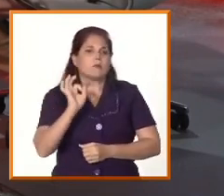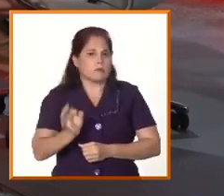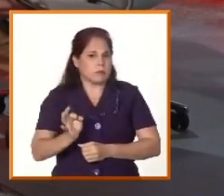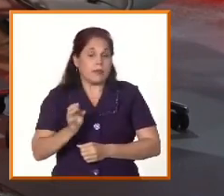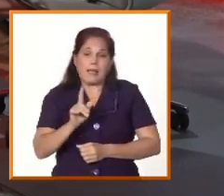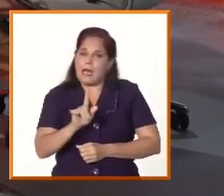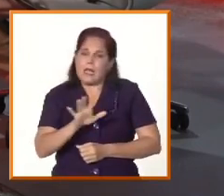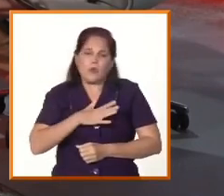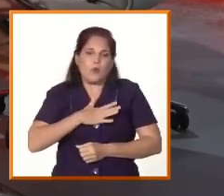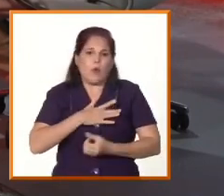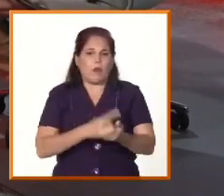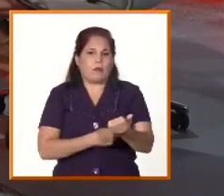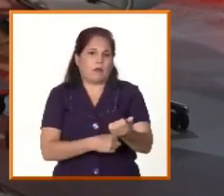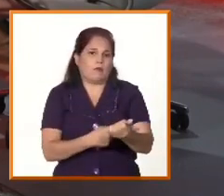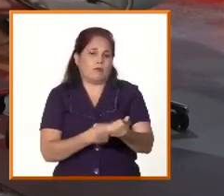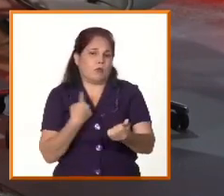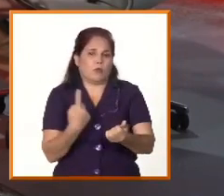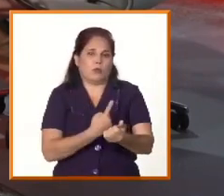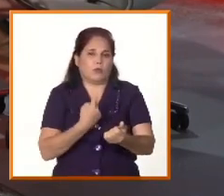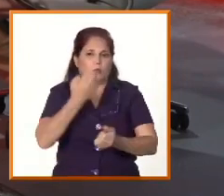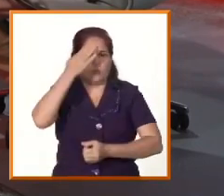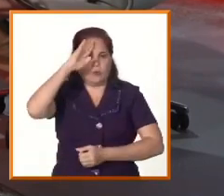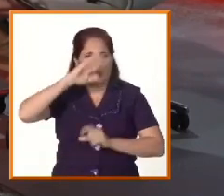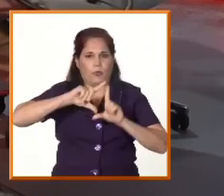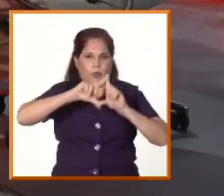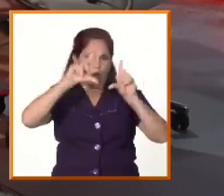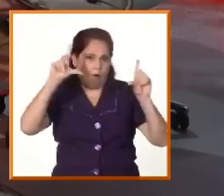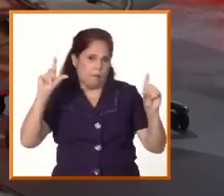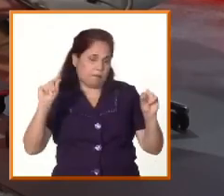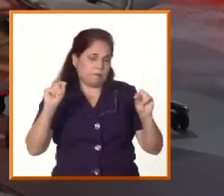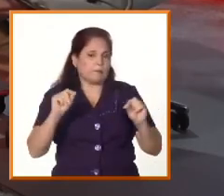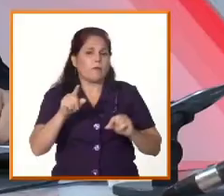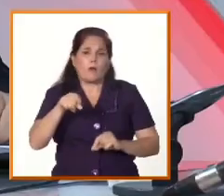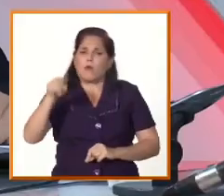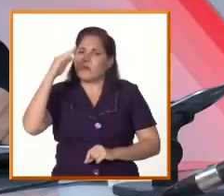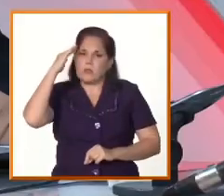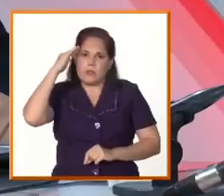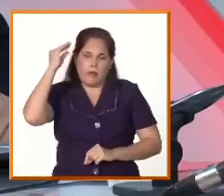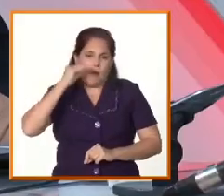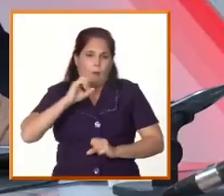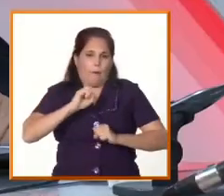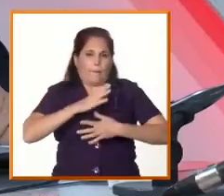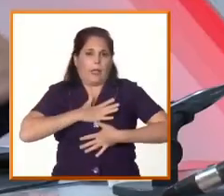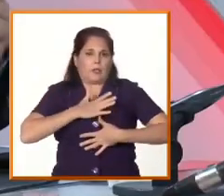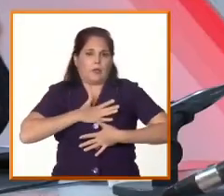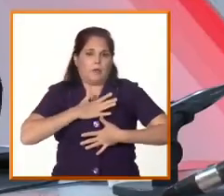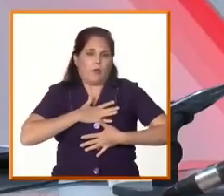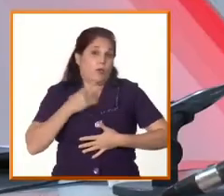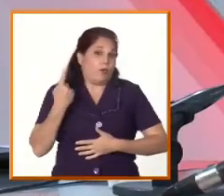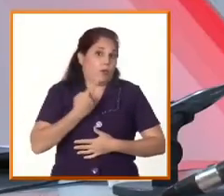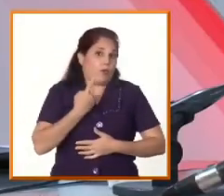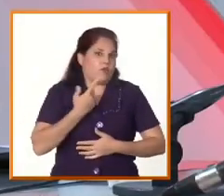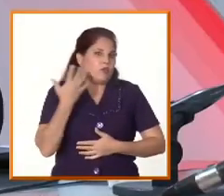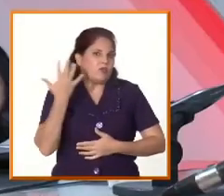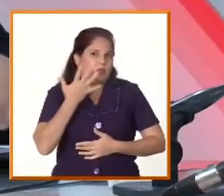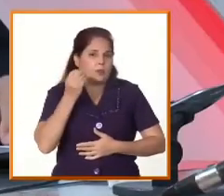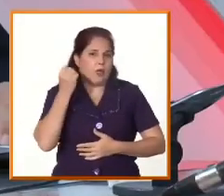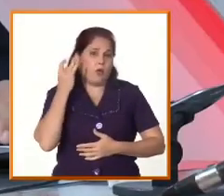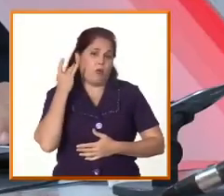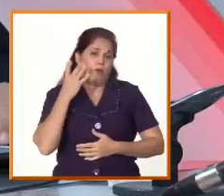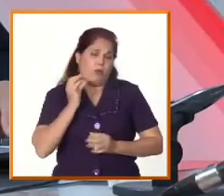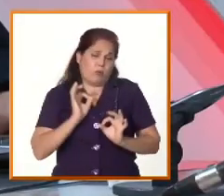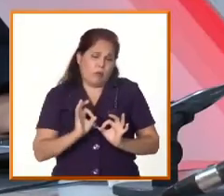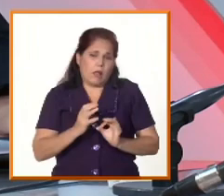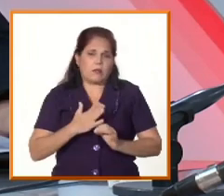es parte de la tradición también y de los saberes Bueno ya sabemos patrimonio material en material de